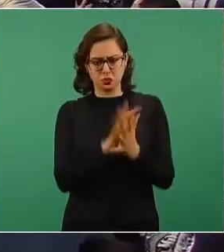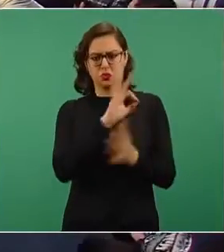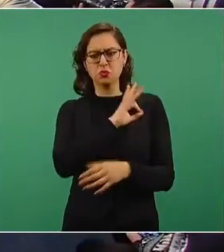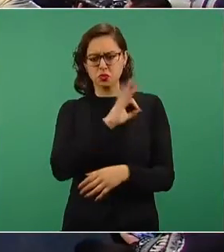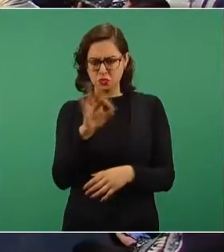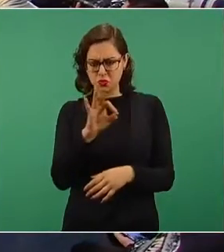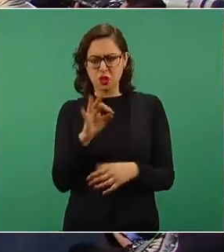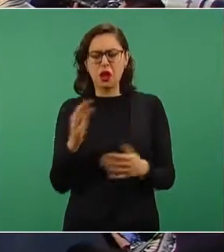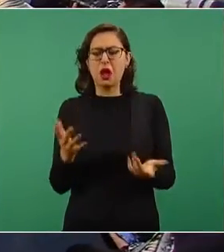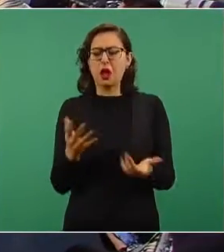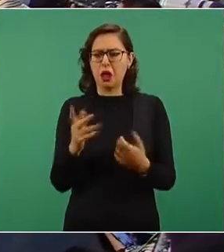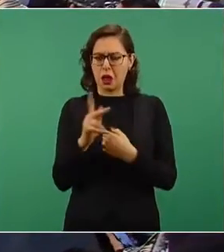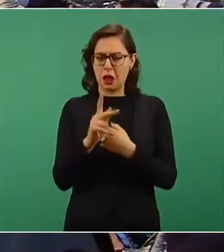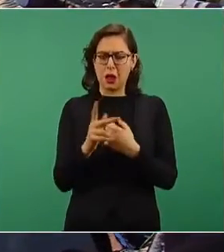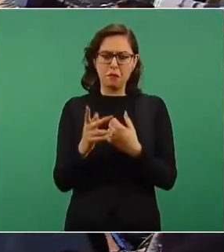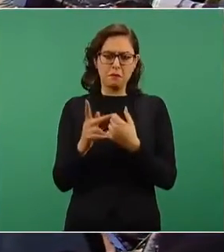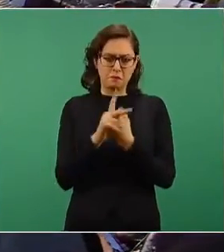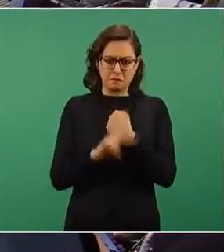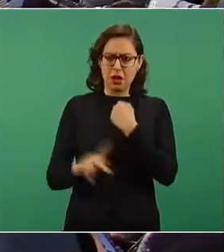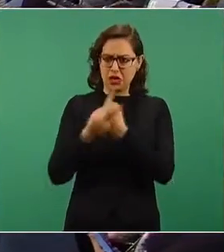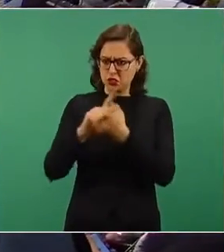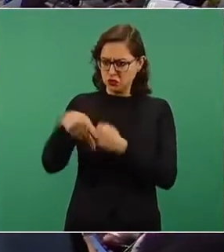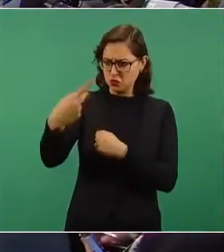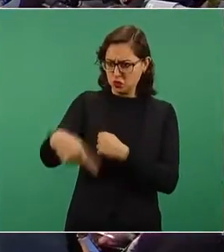nacionales, extranjeras, pero